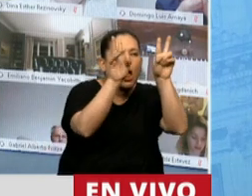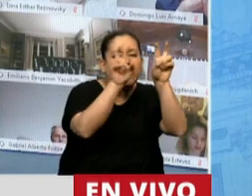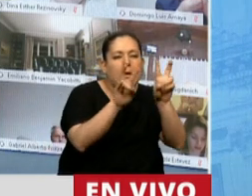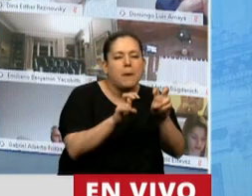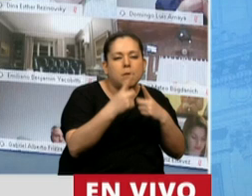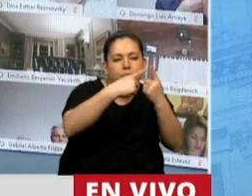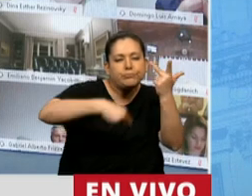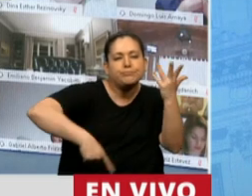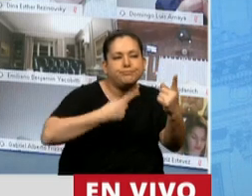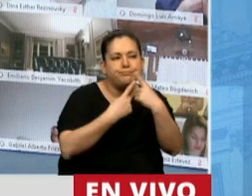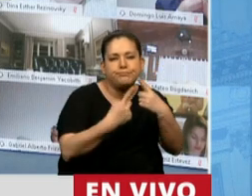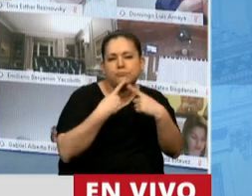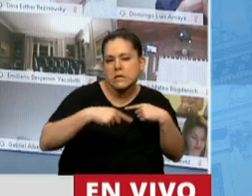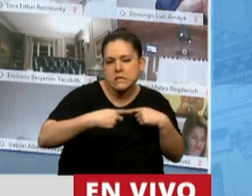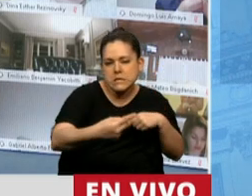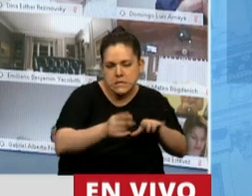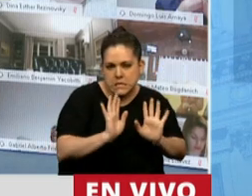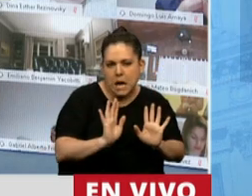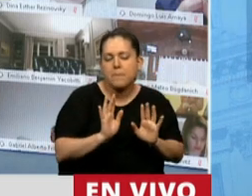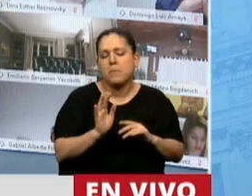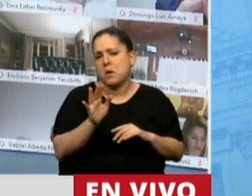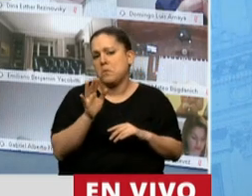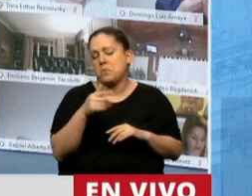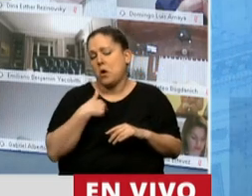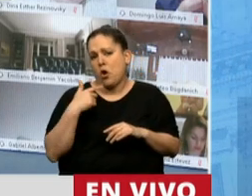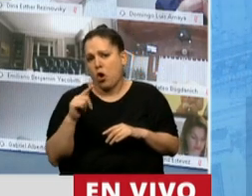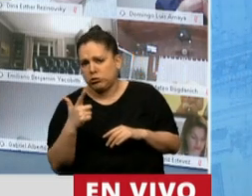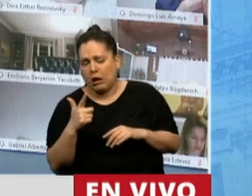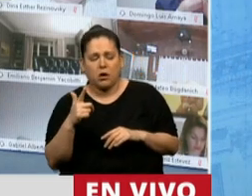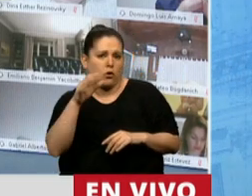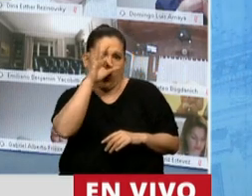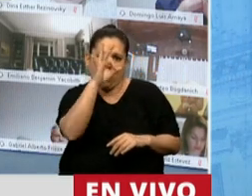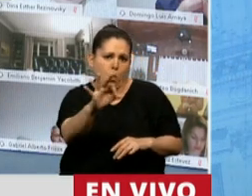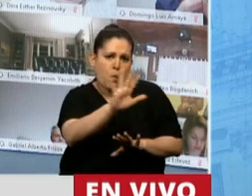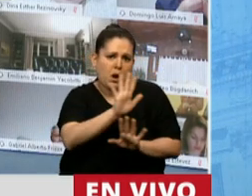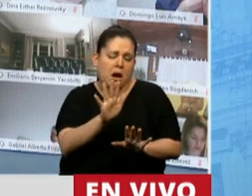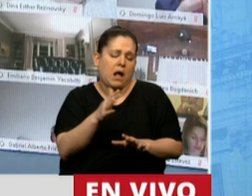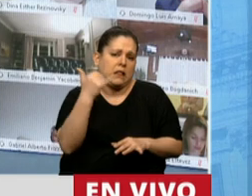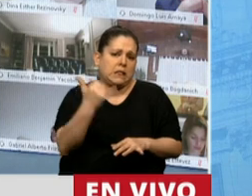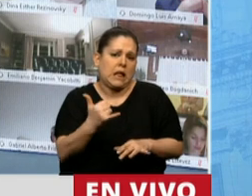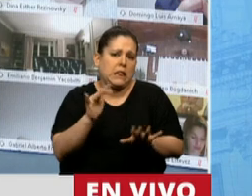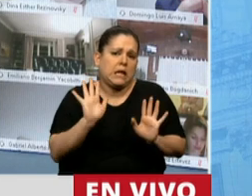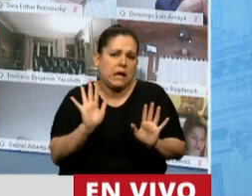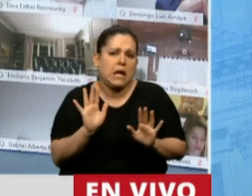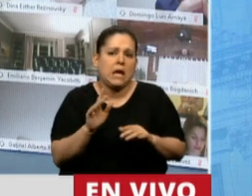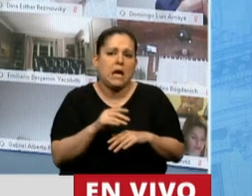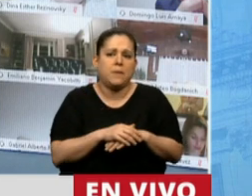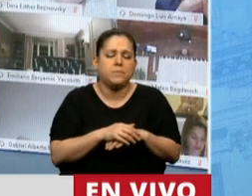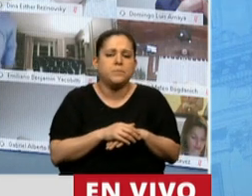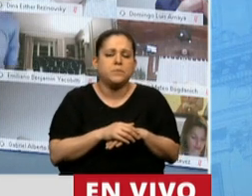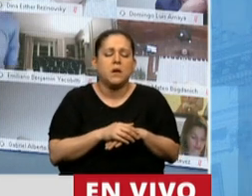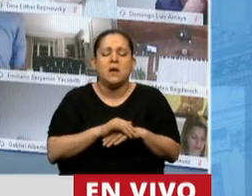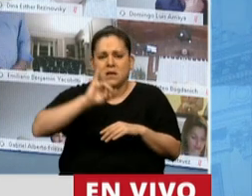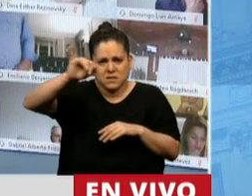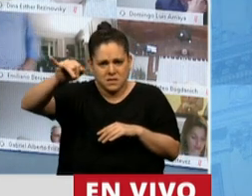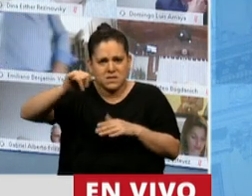y también sabe que no tengo ni tuve ni tendré ninguna intención la palabra presidente sí